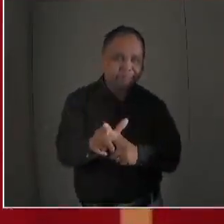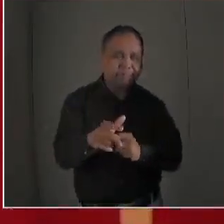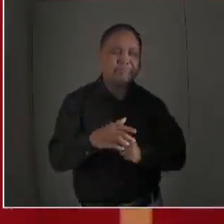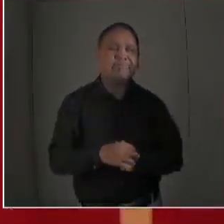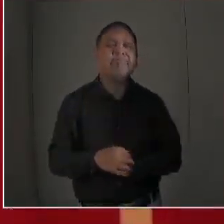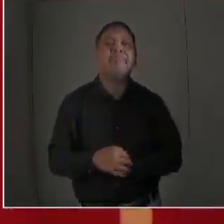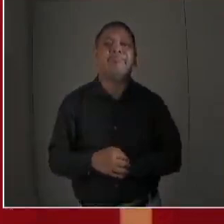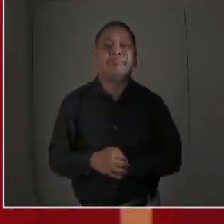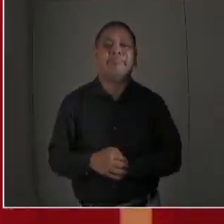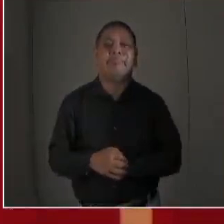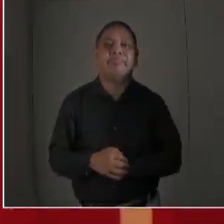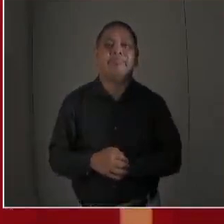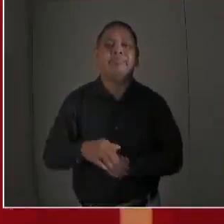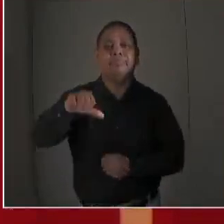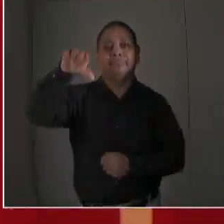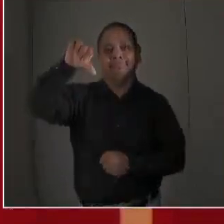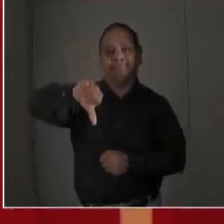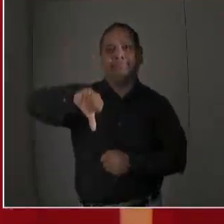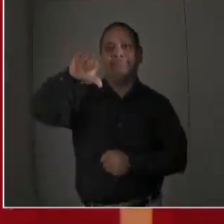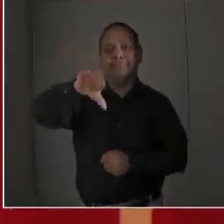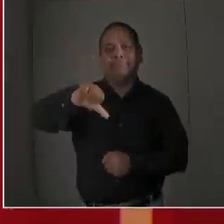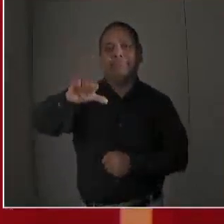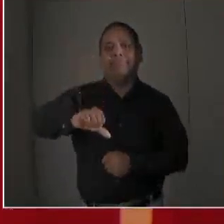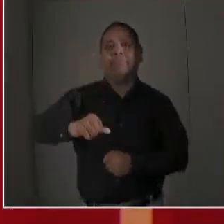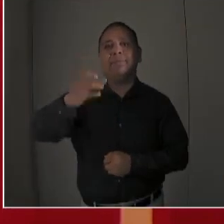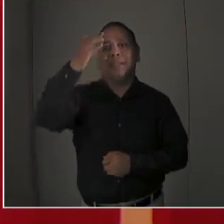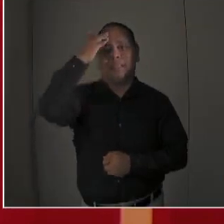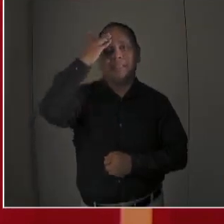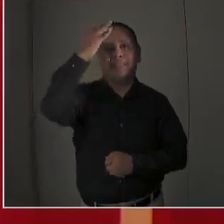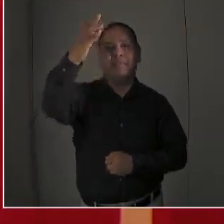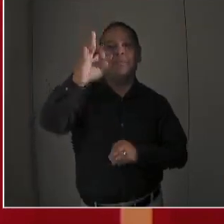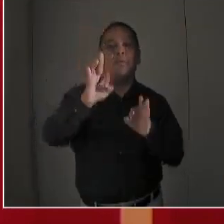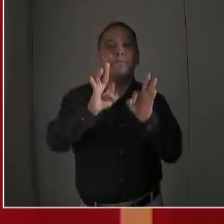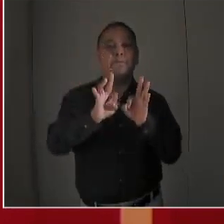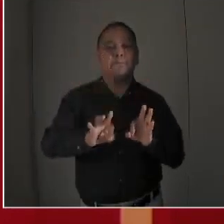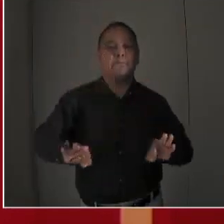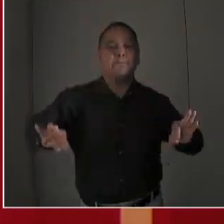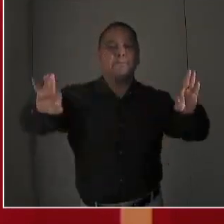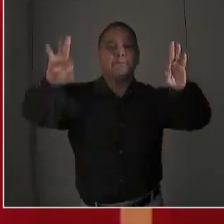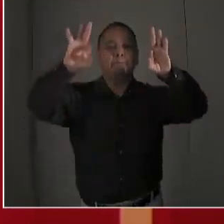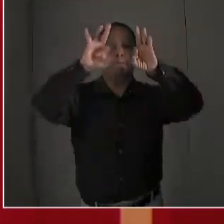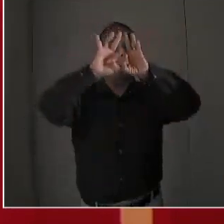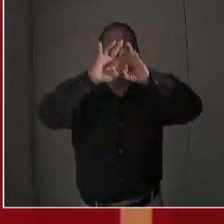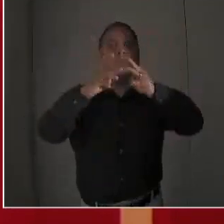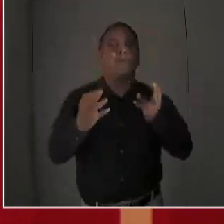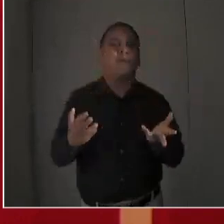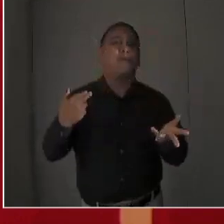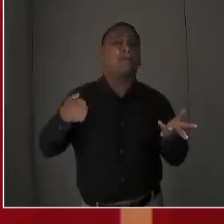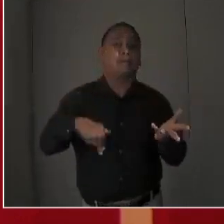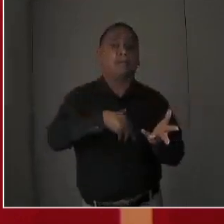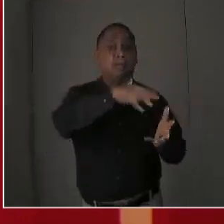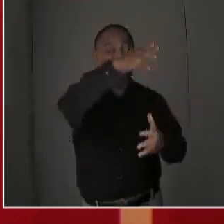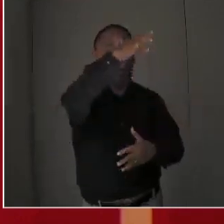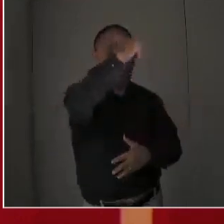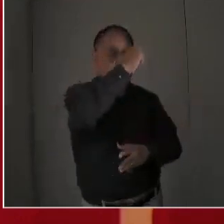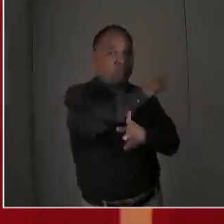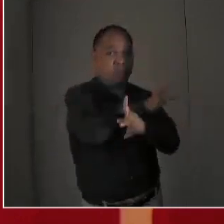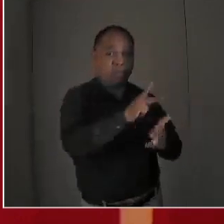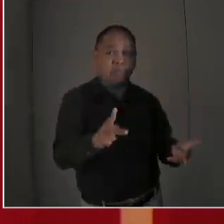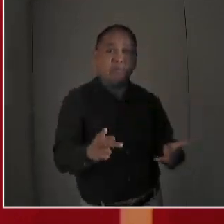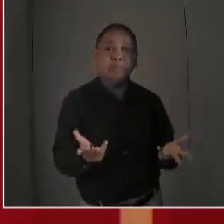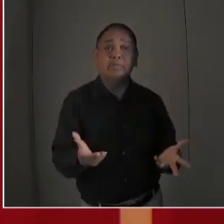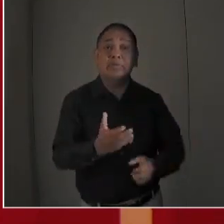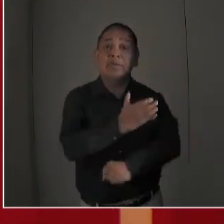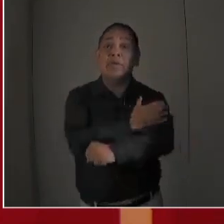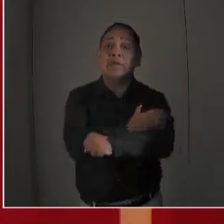compañeros, estamos viviendo tiempos muy importantes y no todos tenemos que estar de acuerdo. La compañera, por